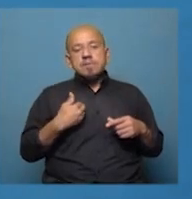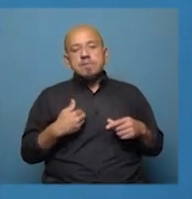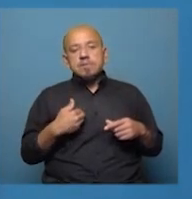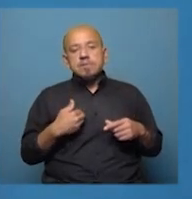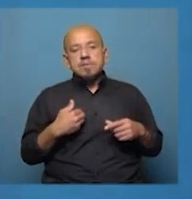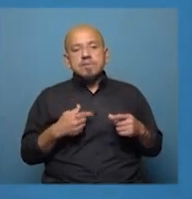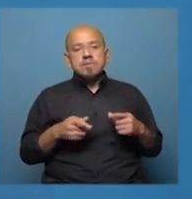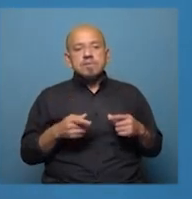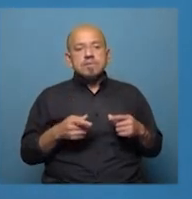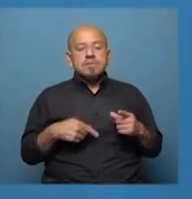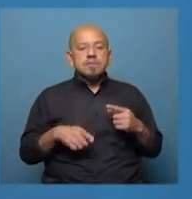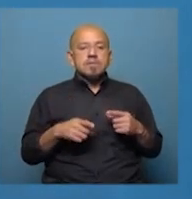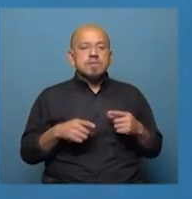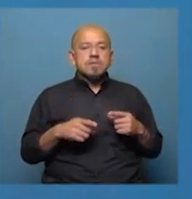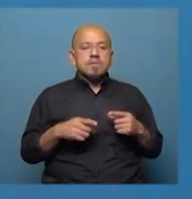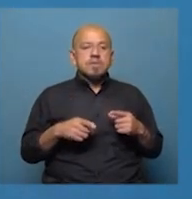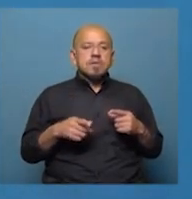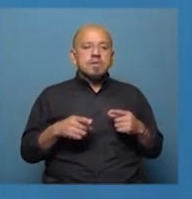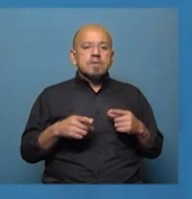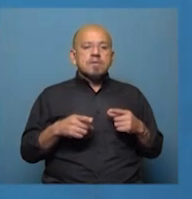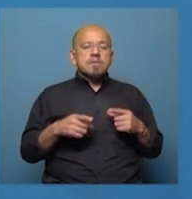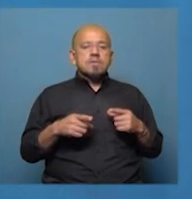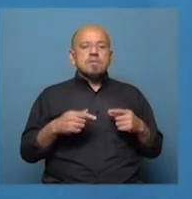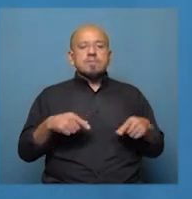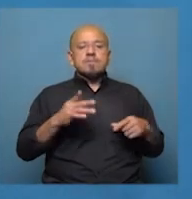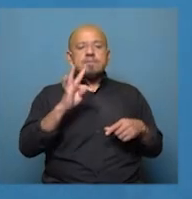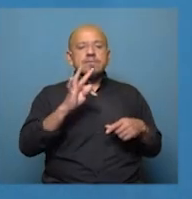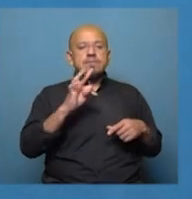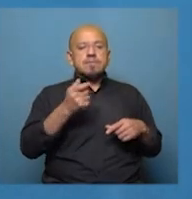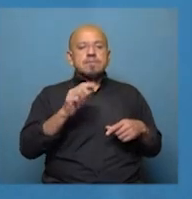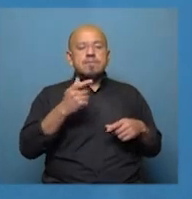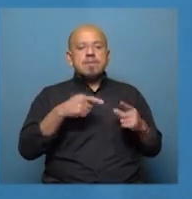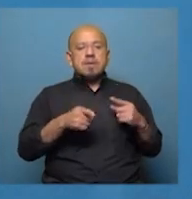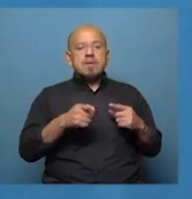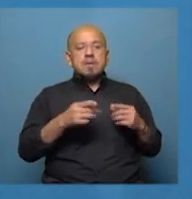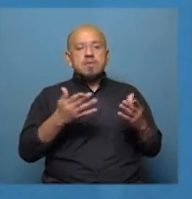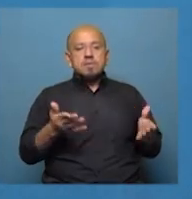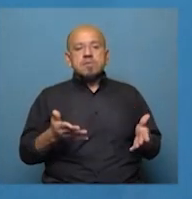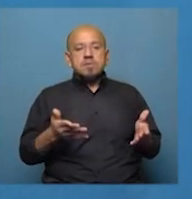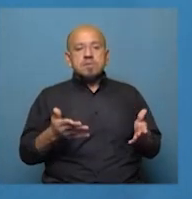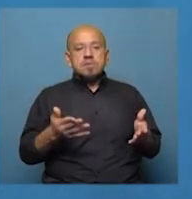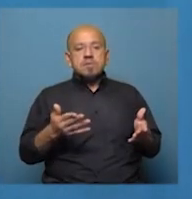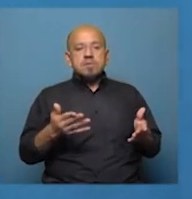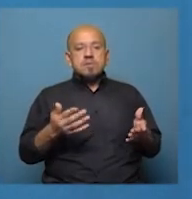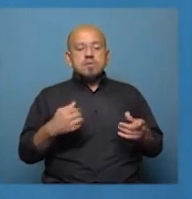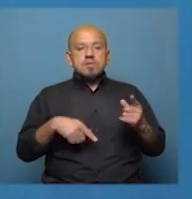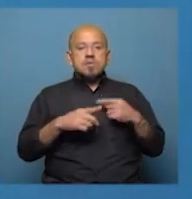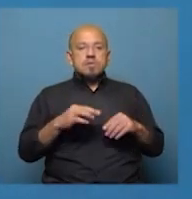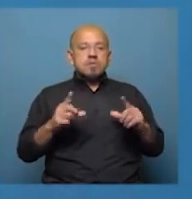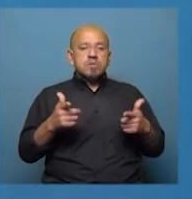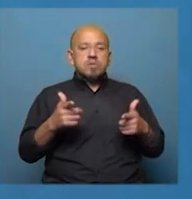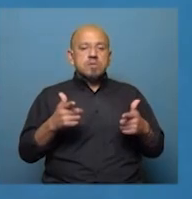en en la localidad de de tala un accidente donde lamentablemente no había